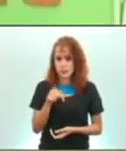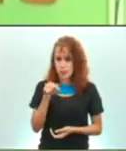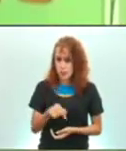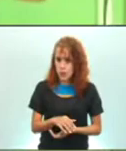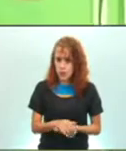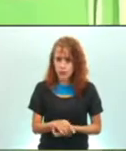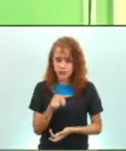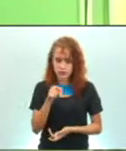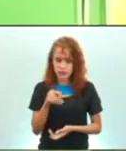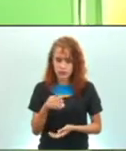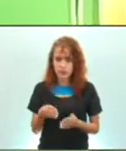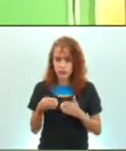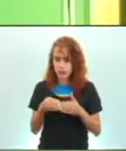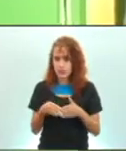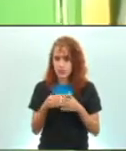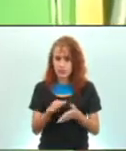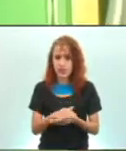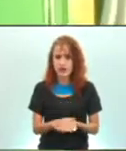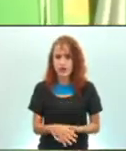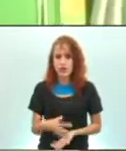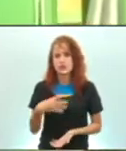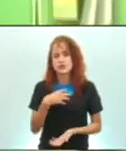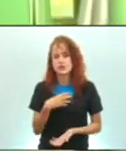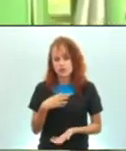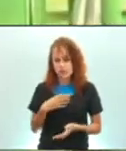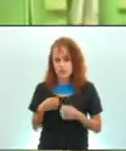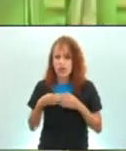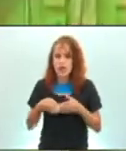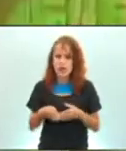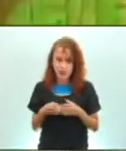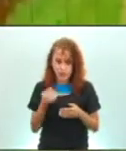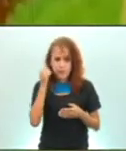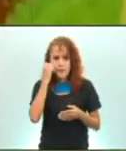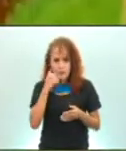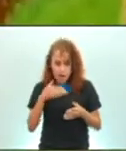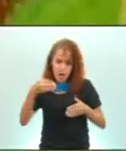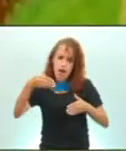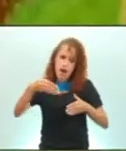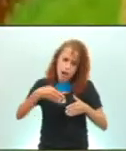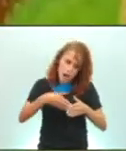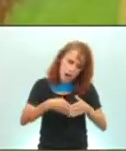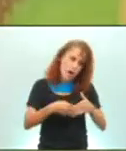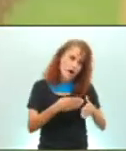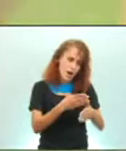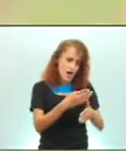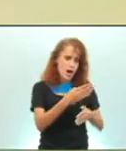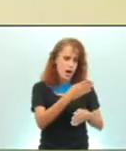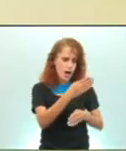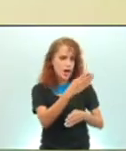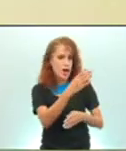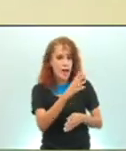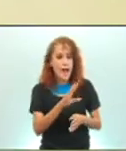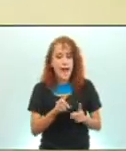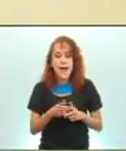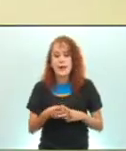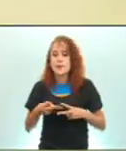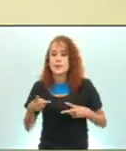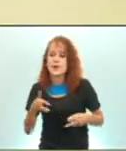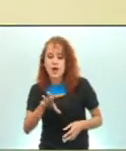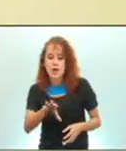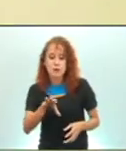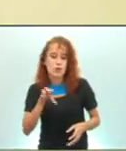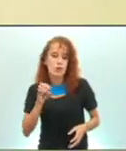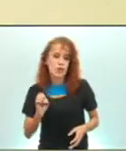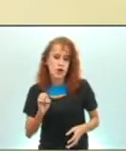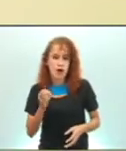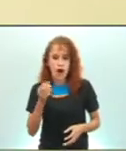Y hoy, esta patana tiene que navegar cada vez más río arriba para captar el agua con la que abastece